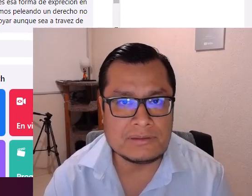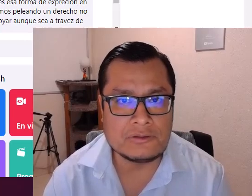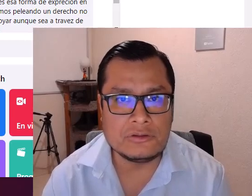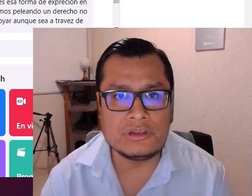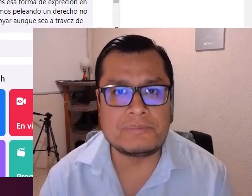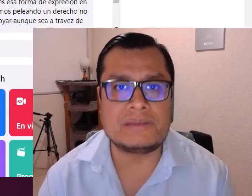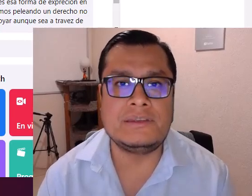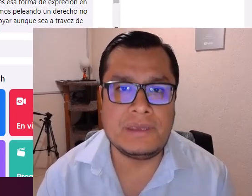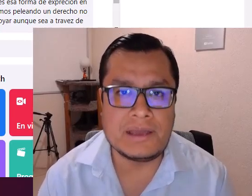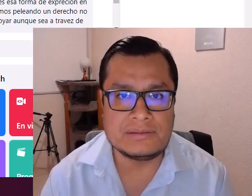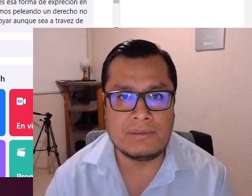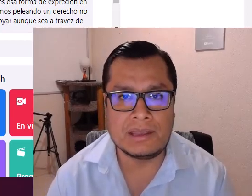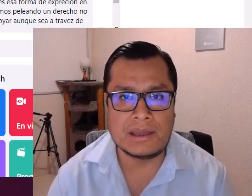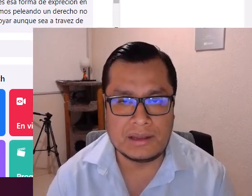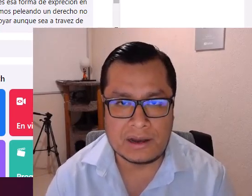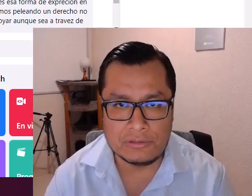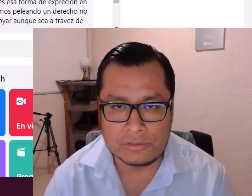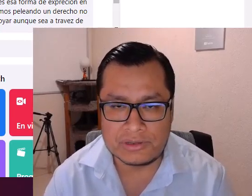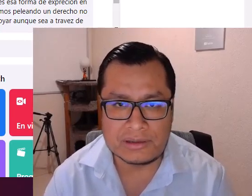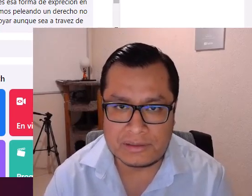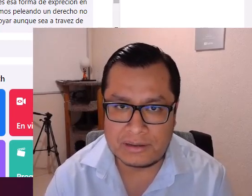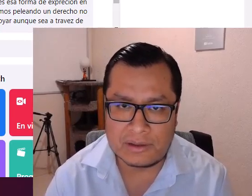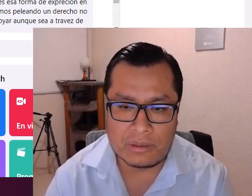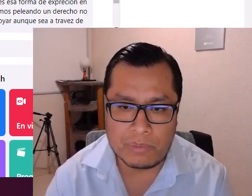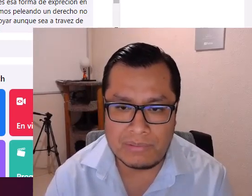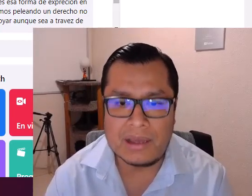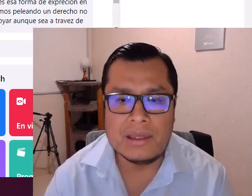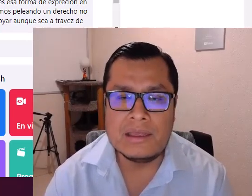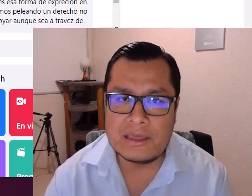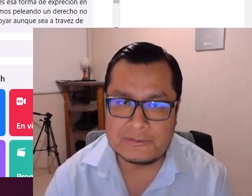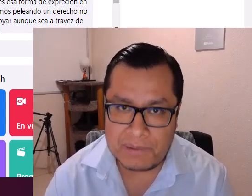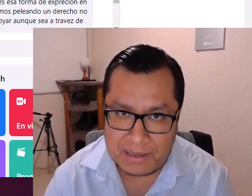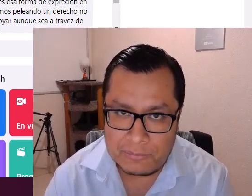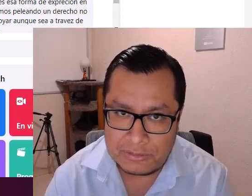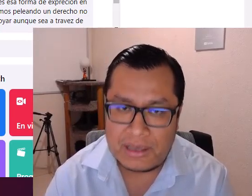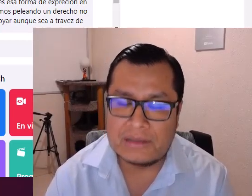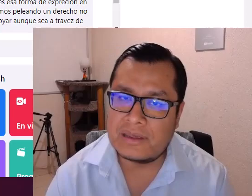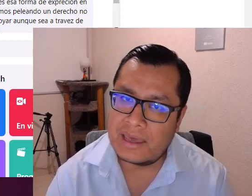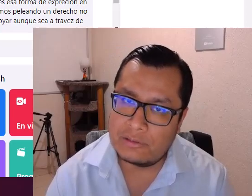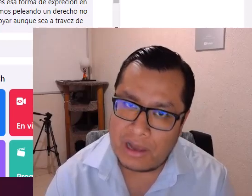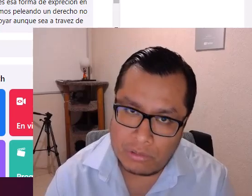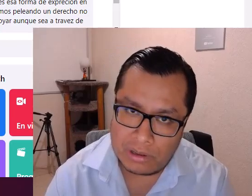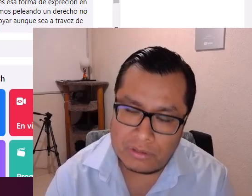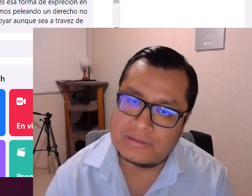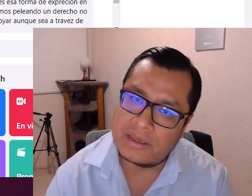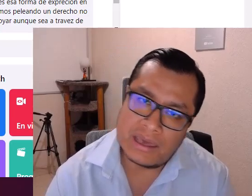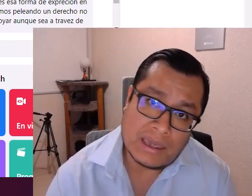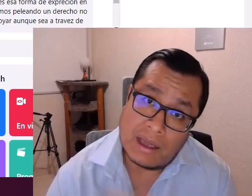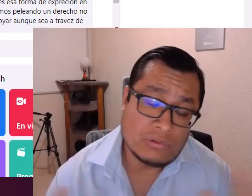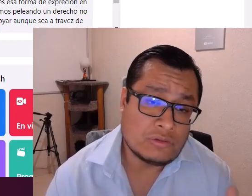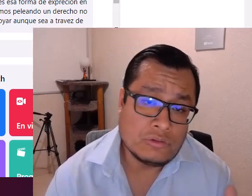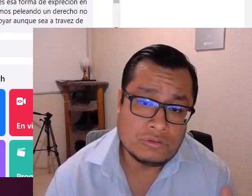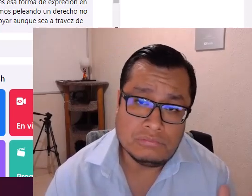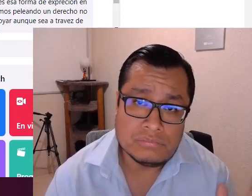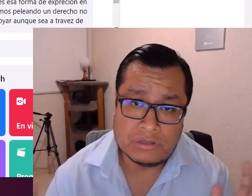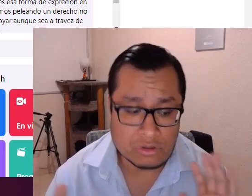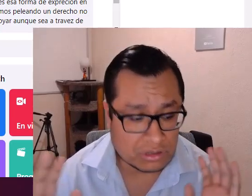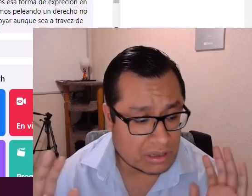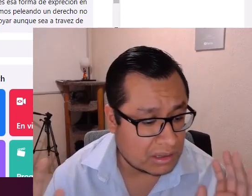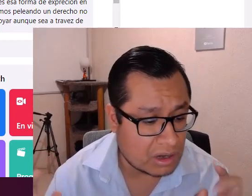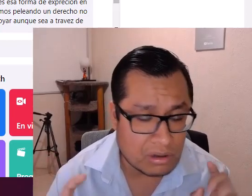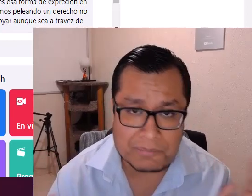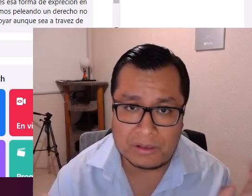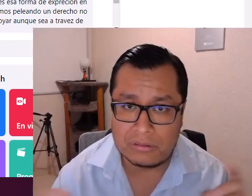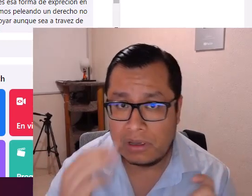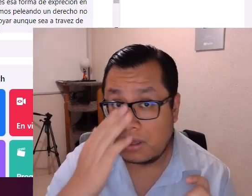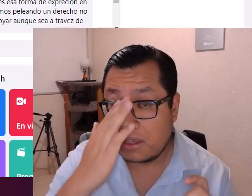apoyan las manifestaciones pacíficas que vayan a generar los docentes en el estado de Puebla y esperemos se llegue un acuerdo y se llegue a una solución si